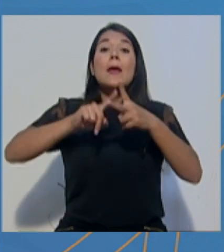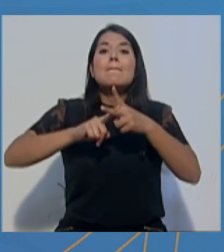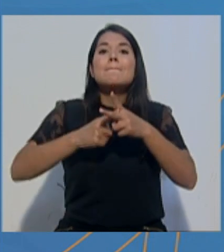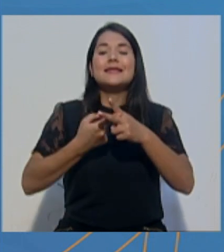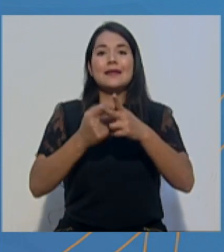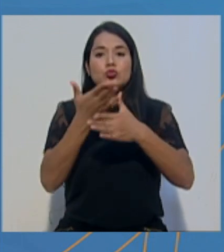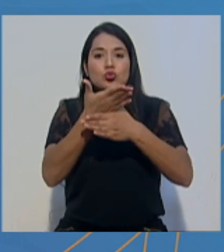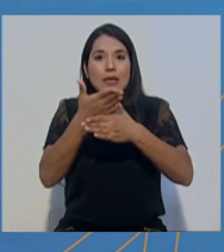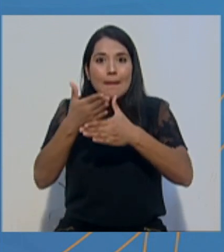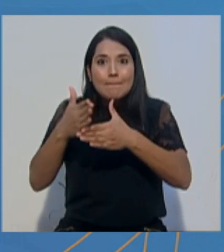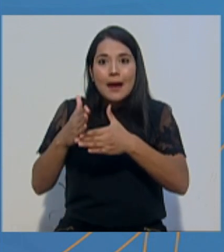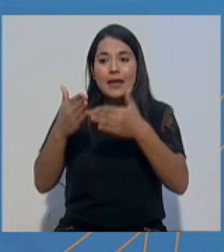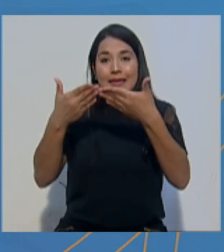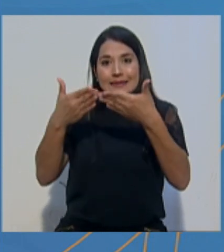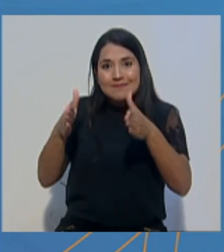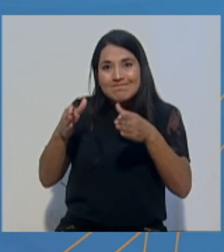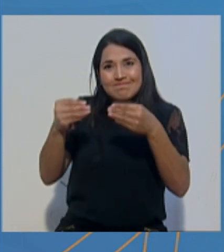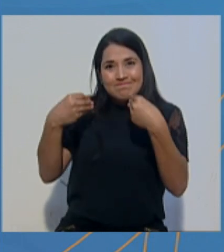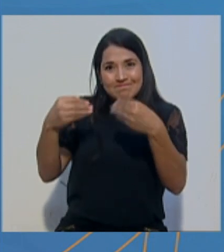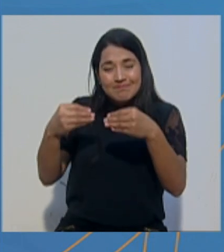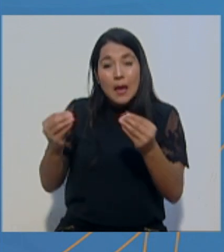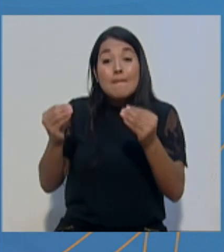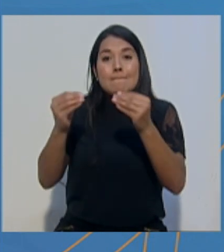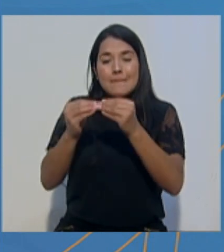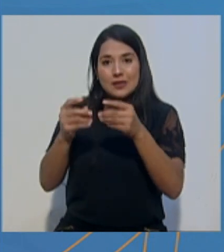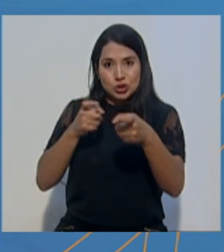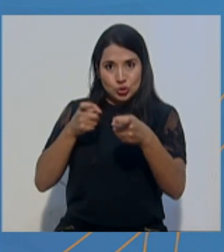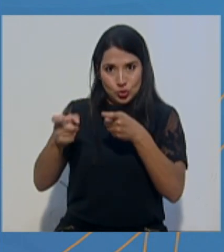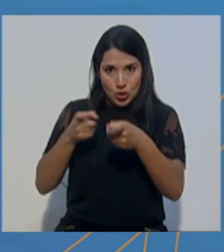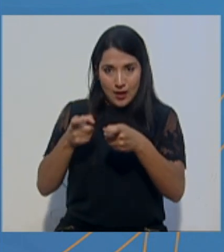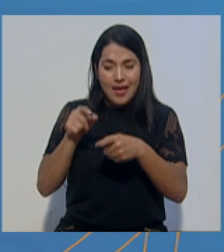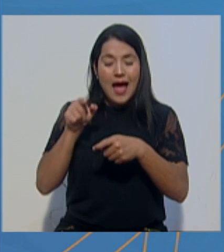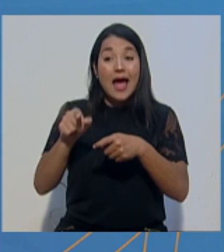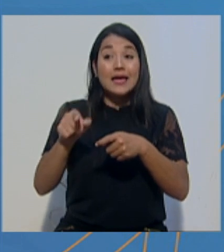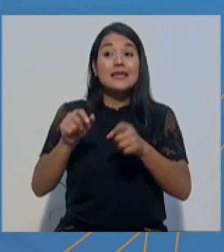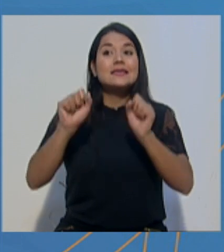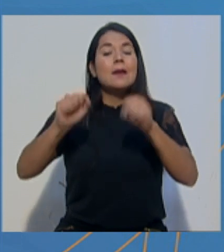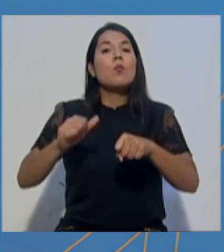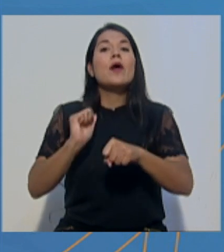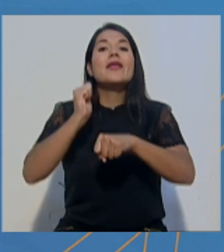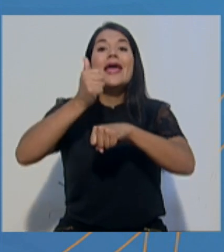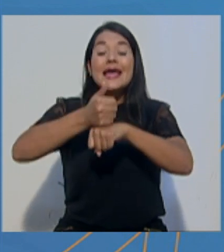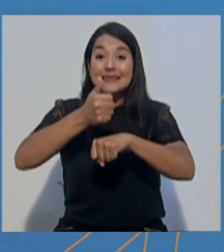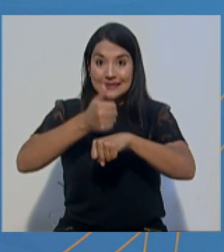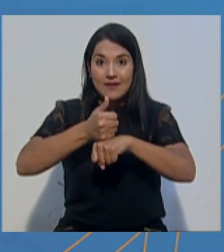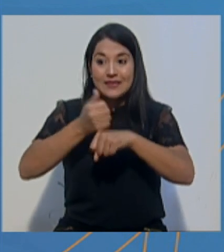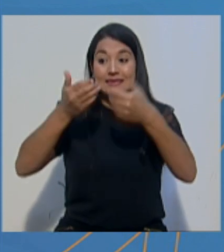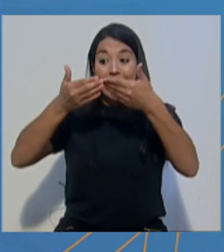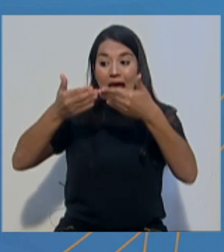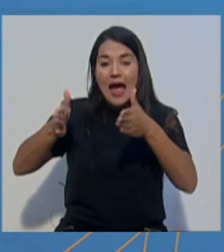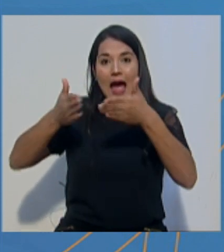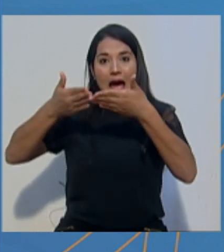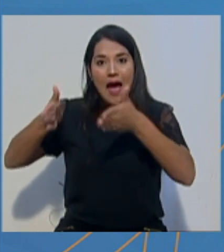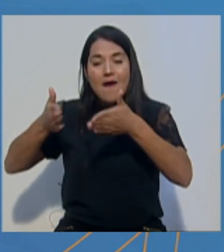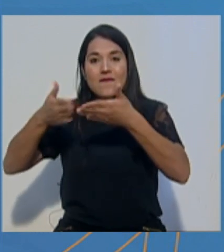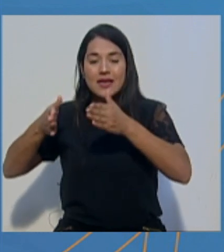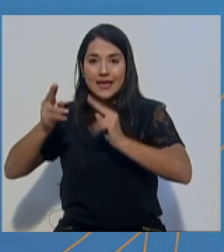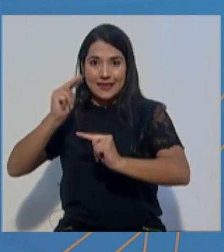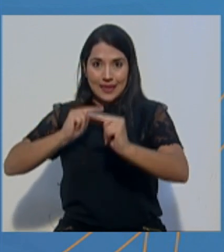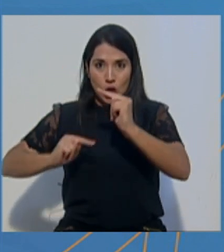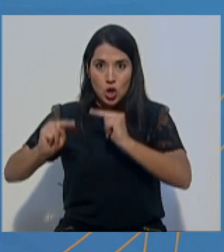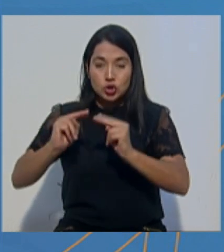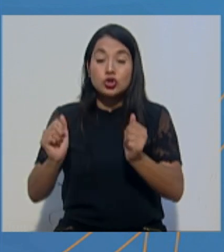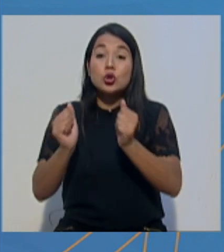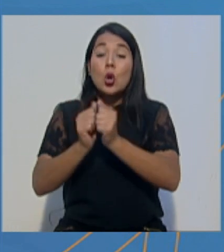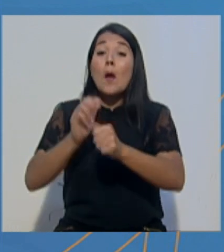apertura controlada, en donde básicamente se establece una apertura de todos los establecimientos con permiso sanitario